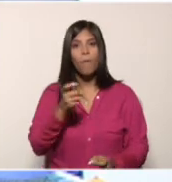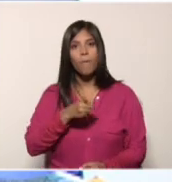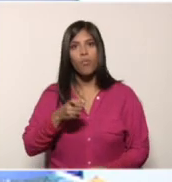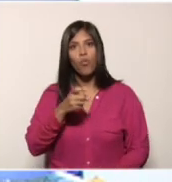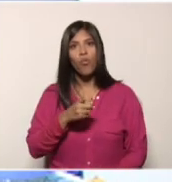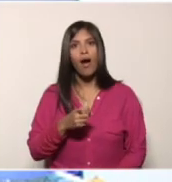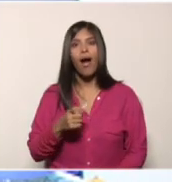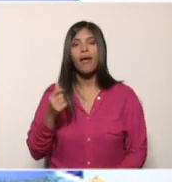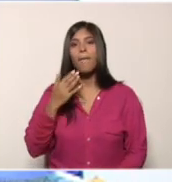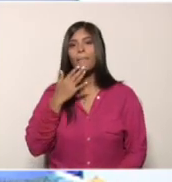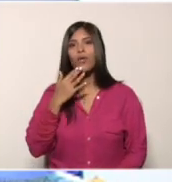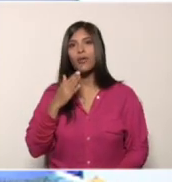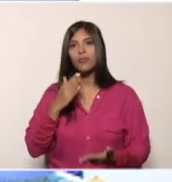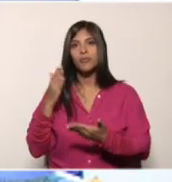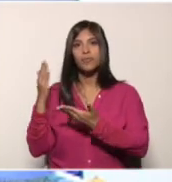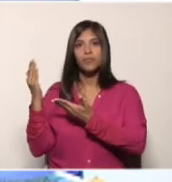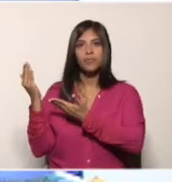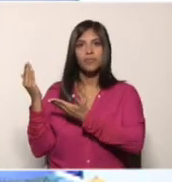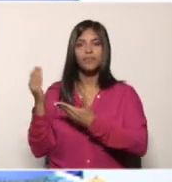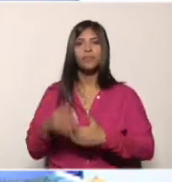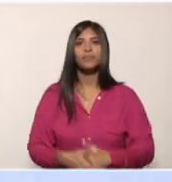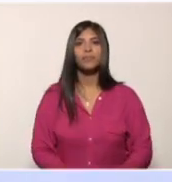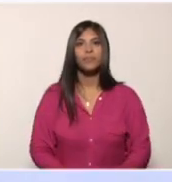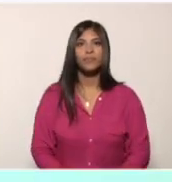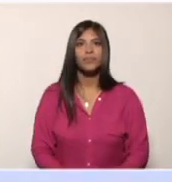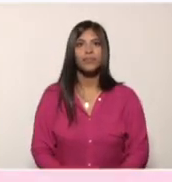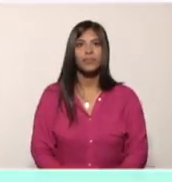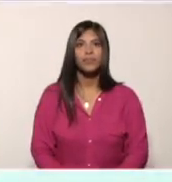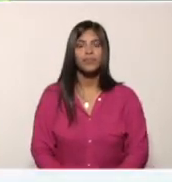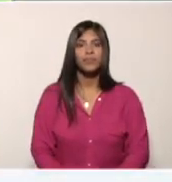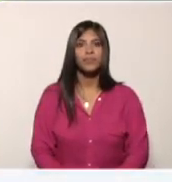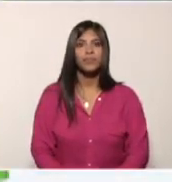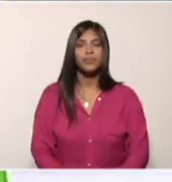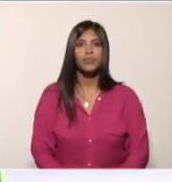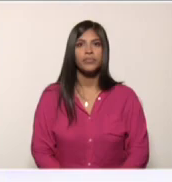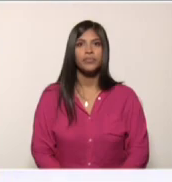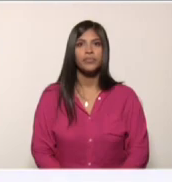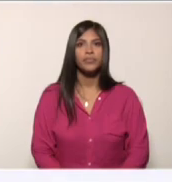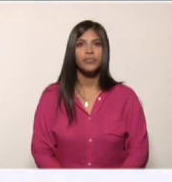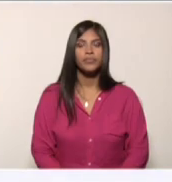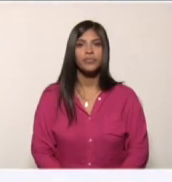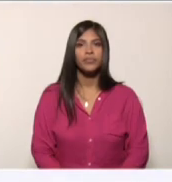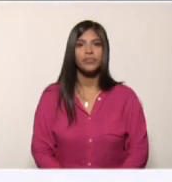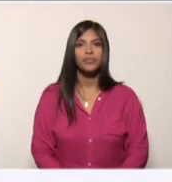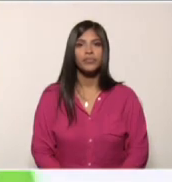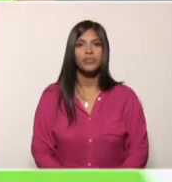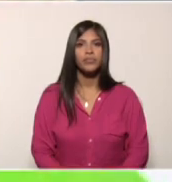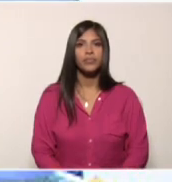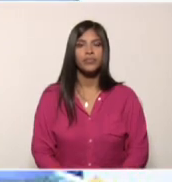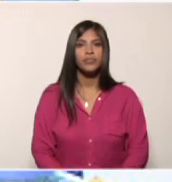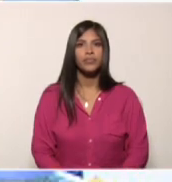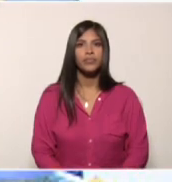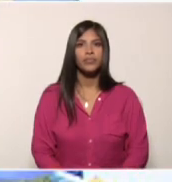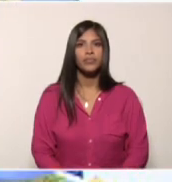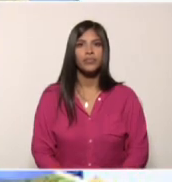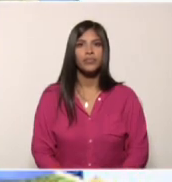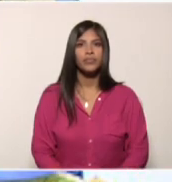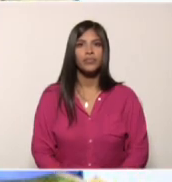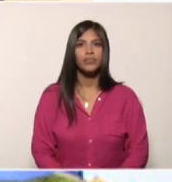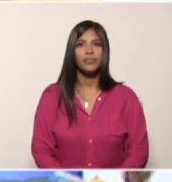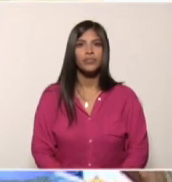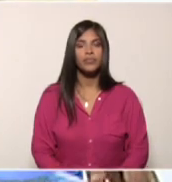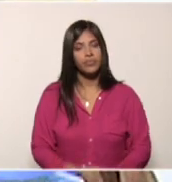buscar Las aventuras de Huckleberry Finn de Mark Twain. ¿Okay? Tenemos este también.